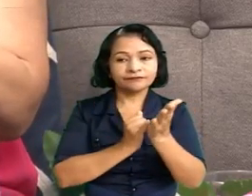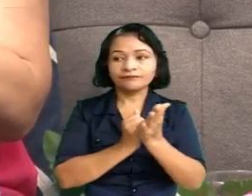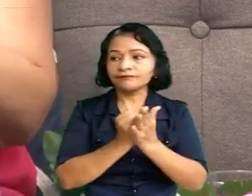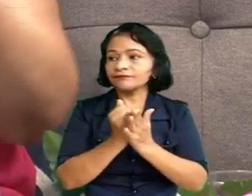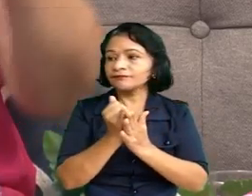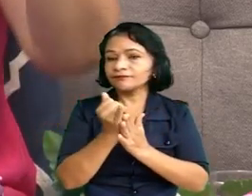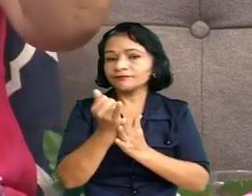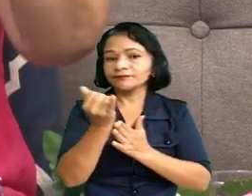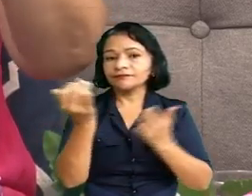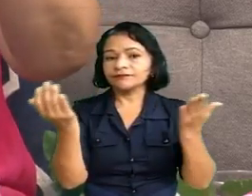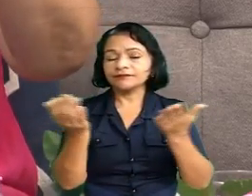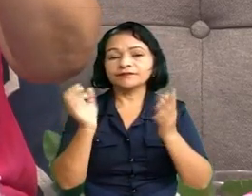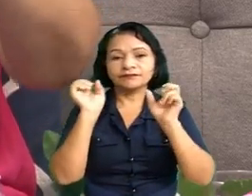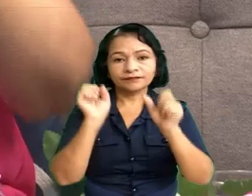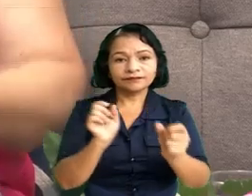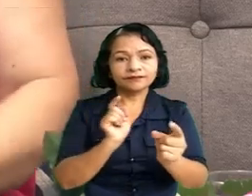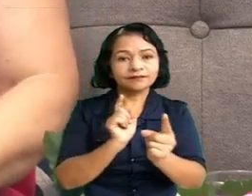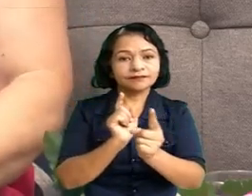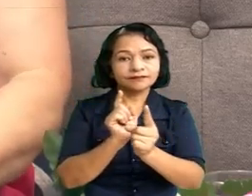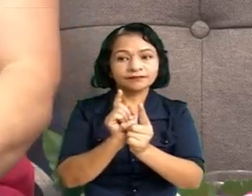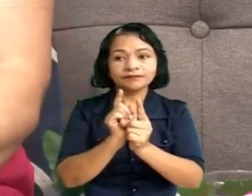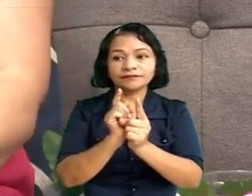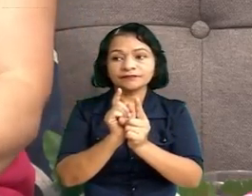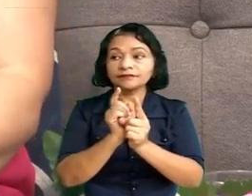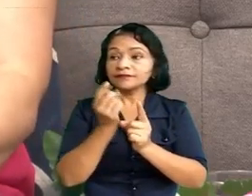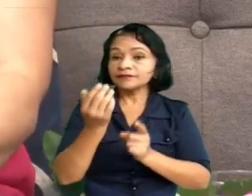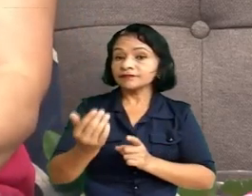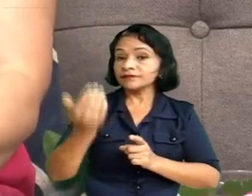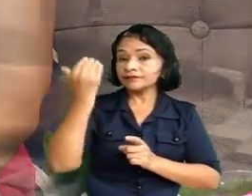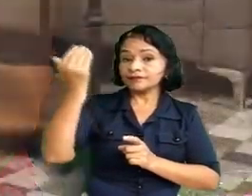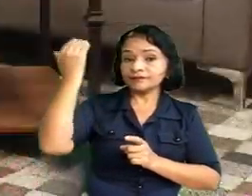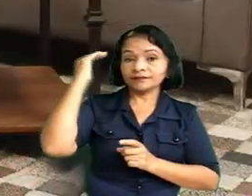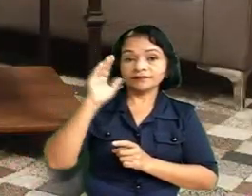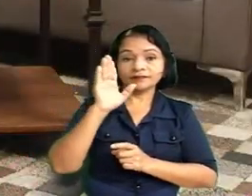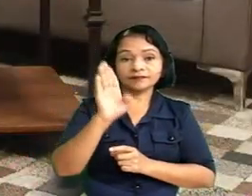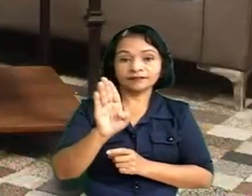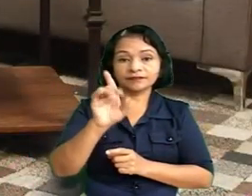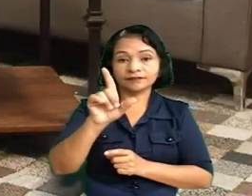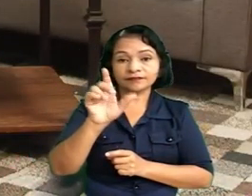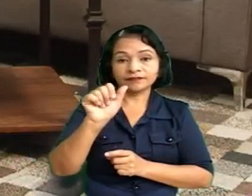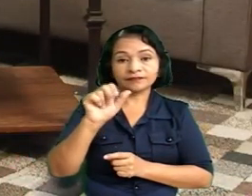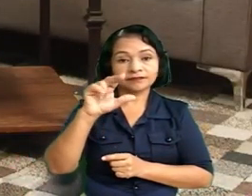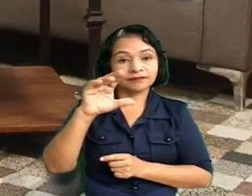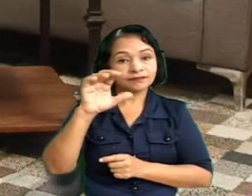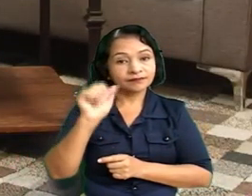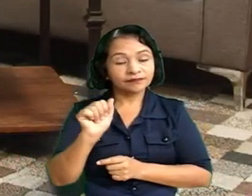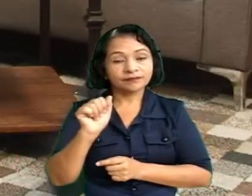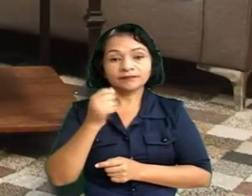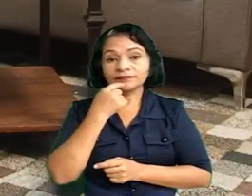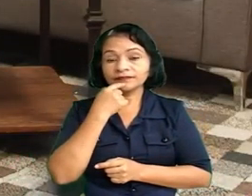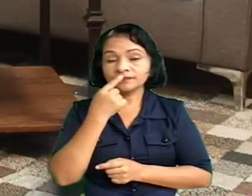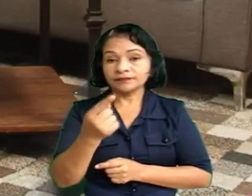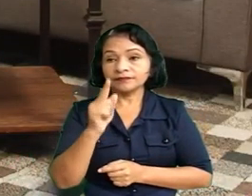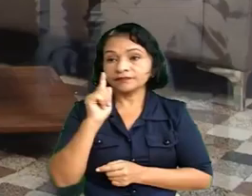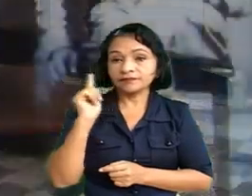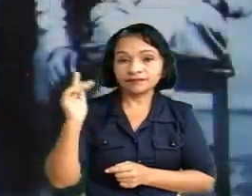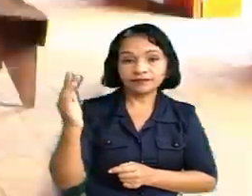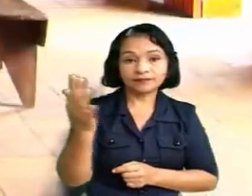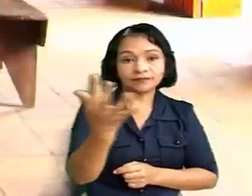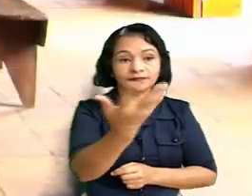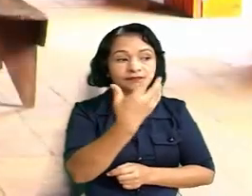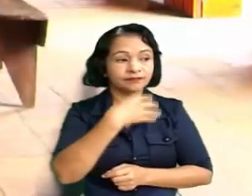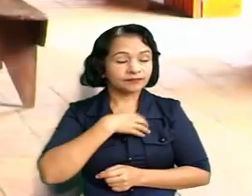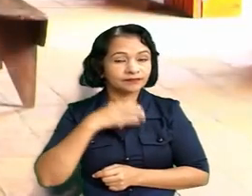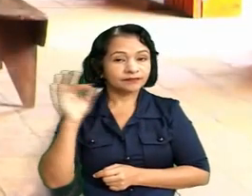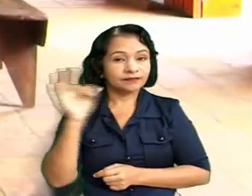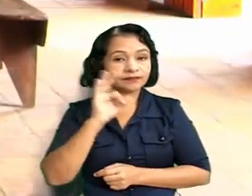investigación para encontrar esa biografía de Blanca Arauz y determinar que ella llena todas las cualidades